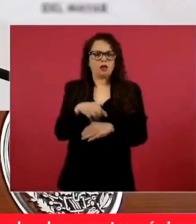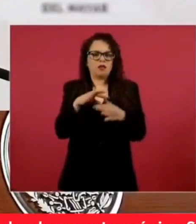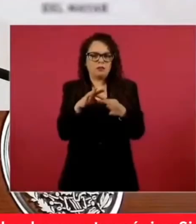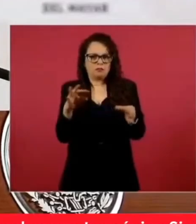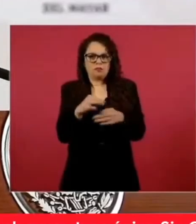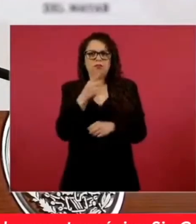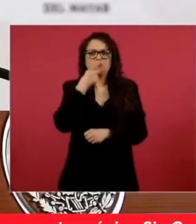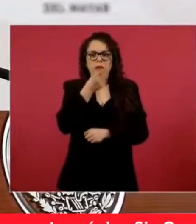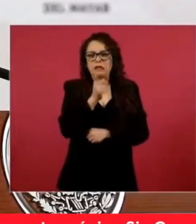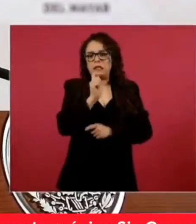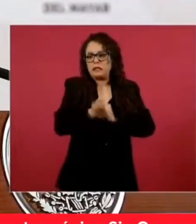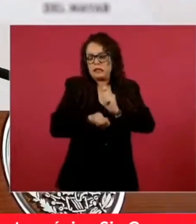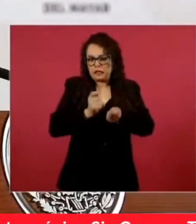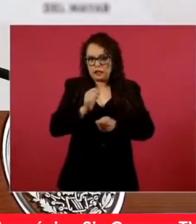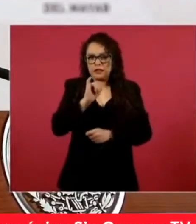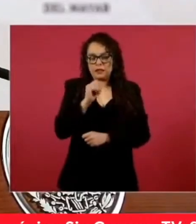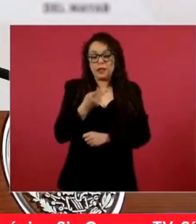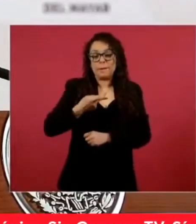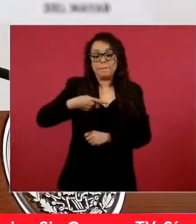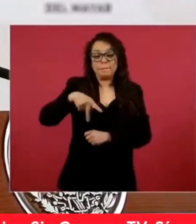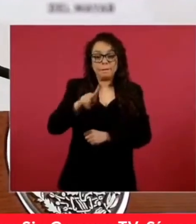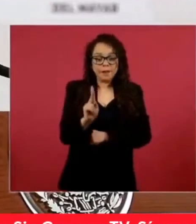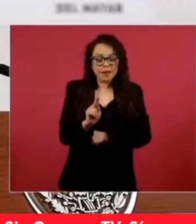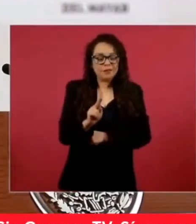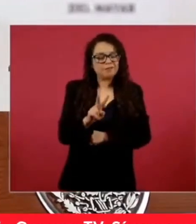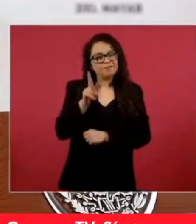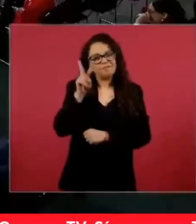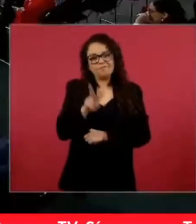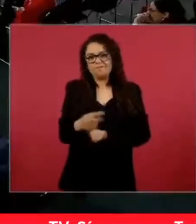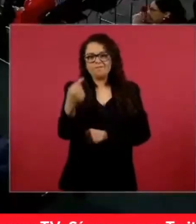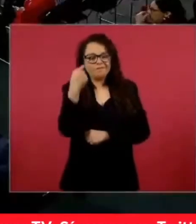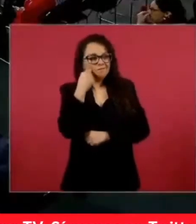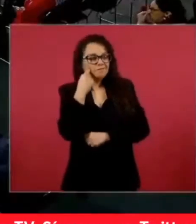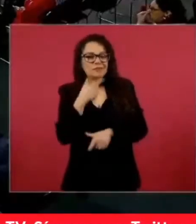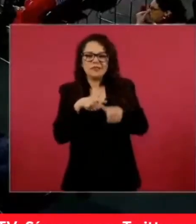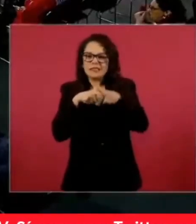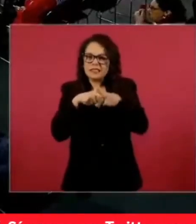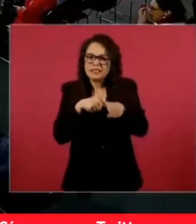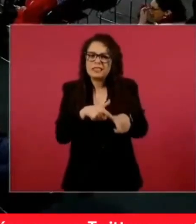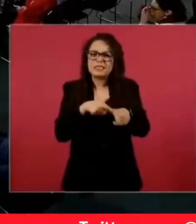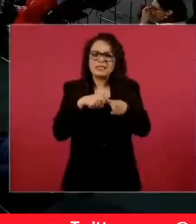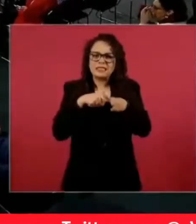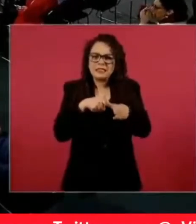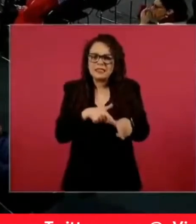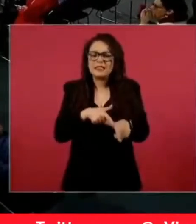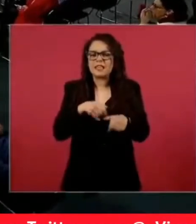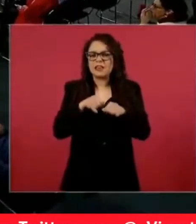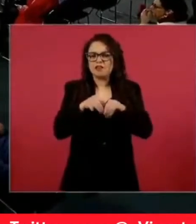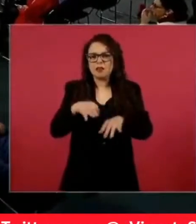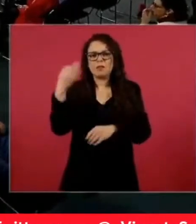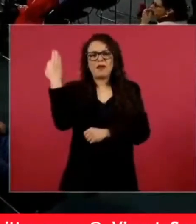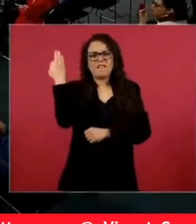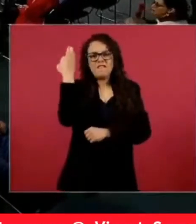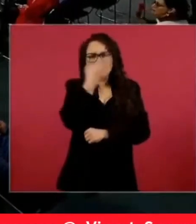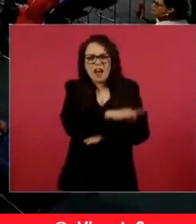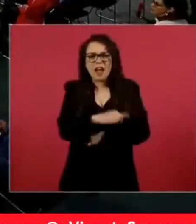frente a la campaña de desinformación hay que seguir